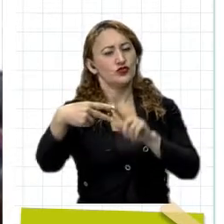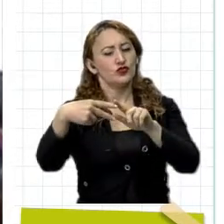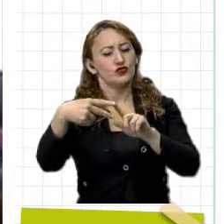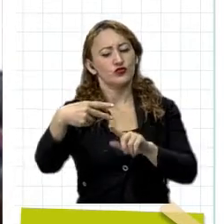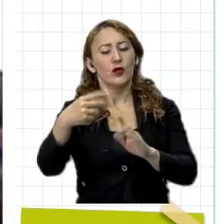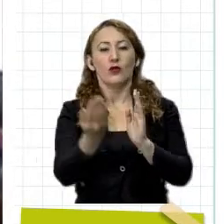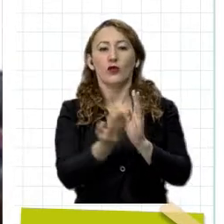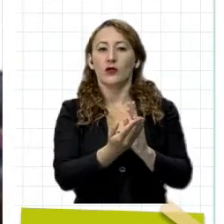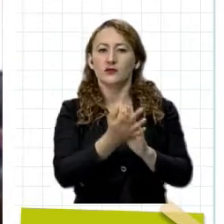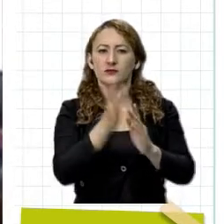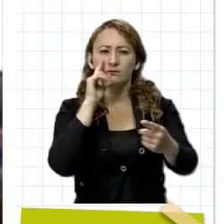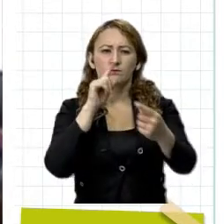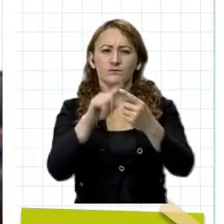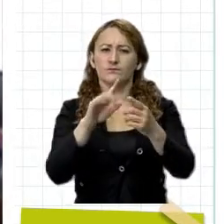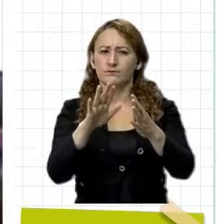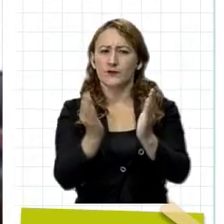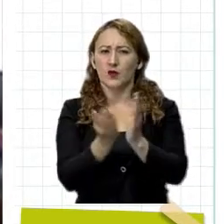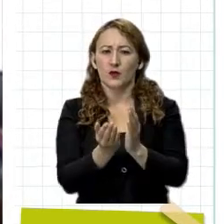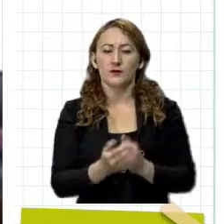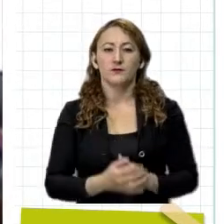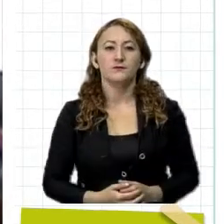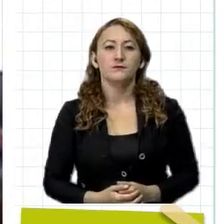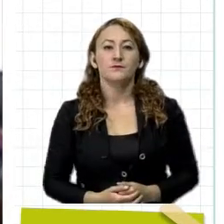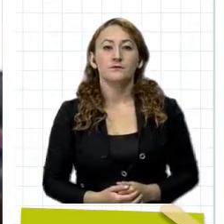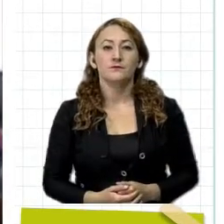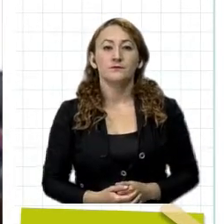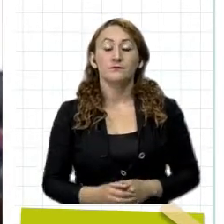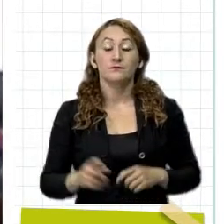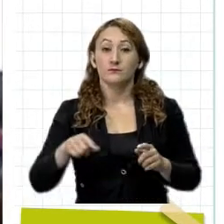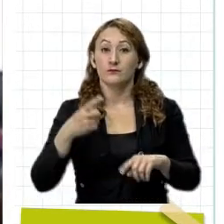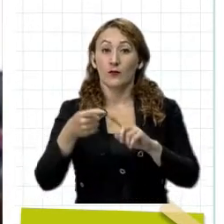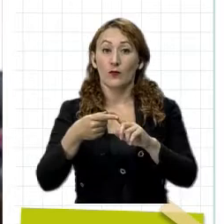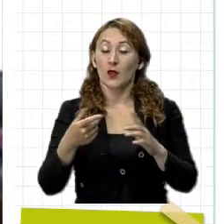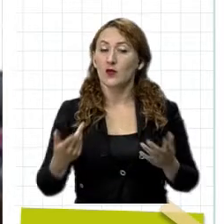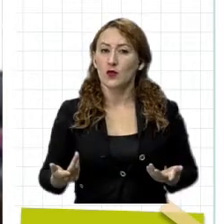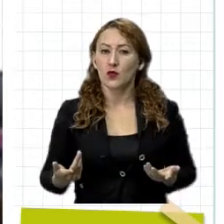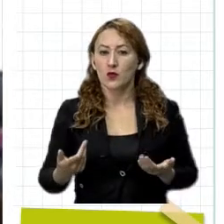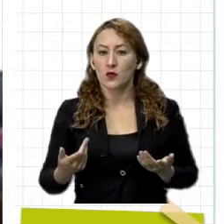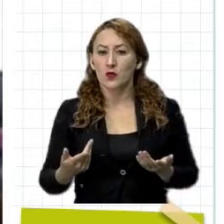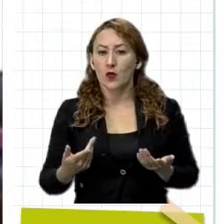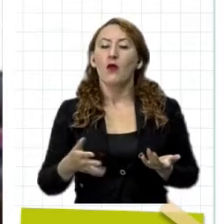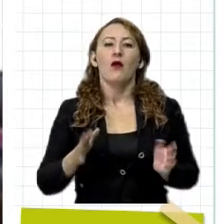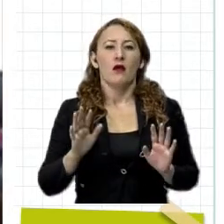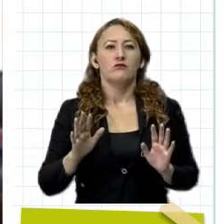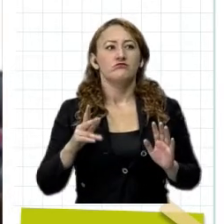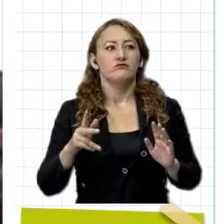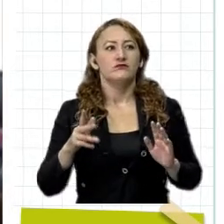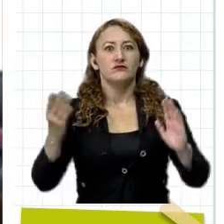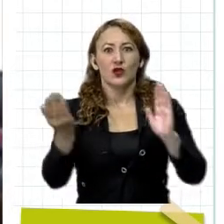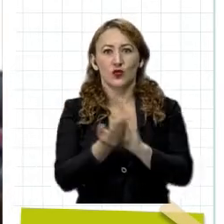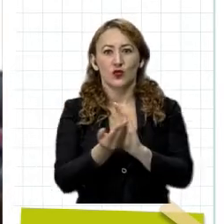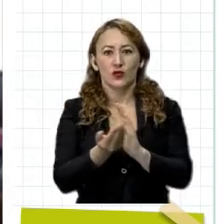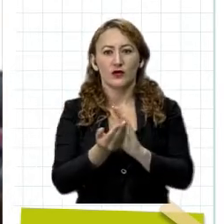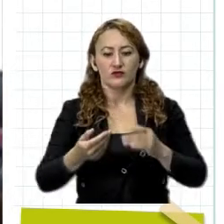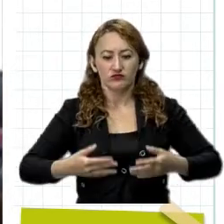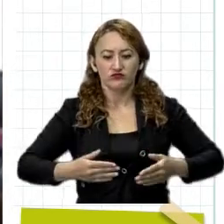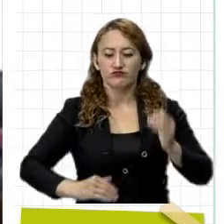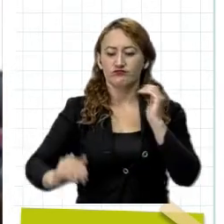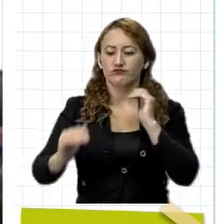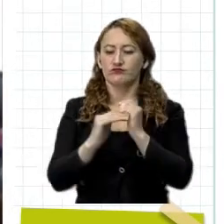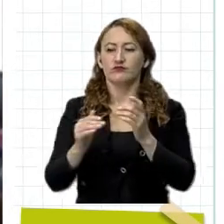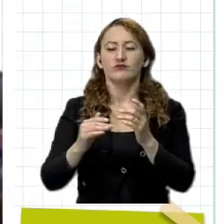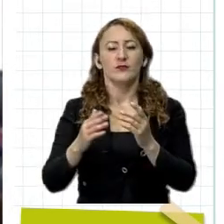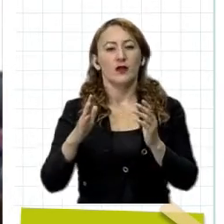educación. La primera, de corte liberal, sostiene que la educación propicia la igualdad de oportunidades y